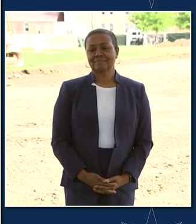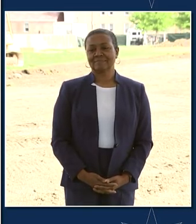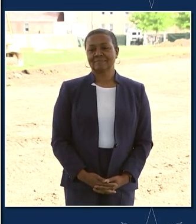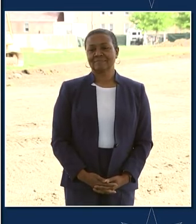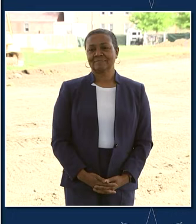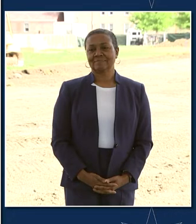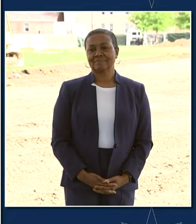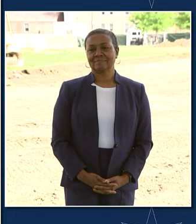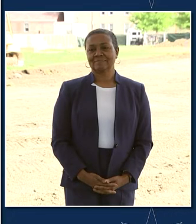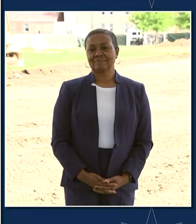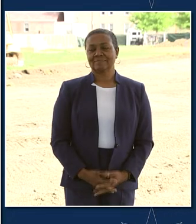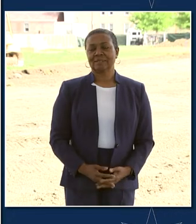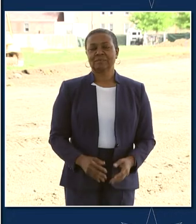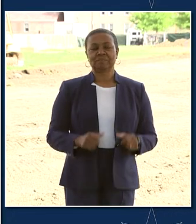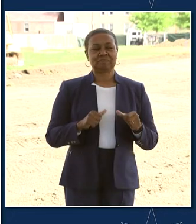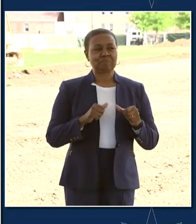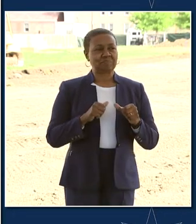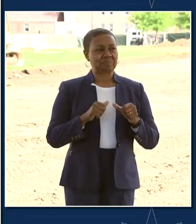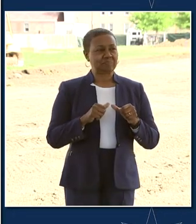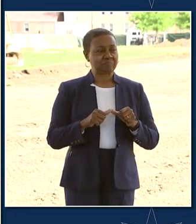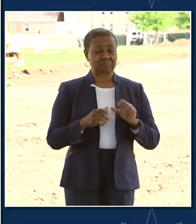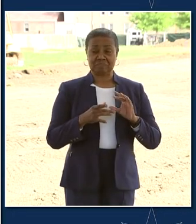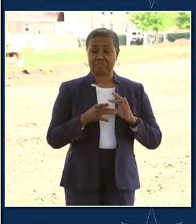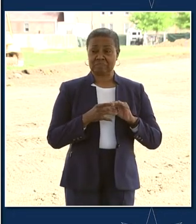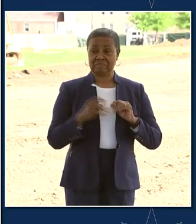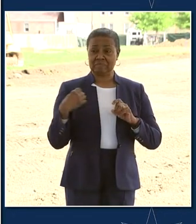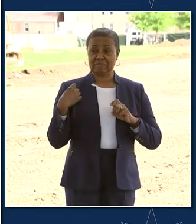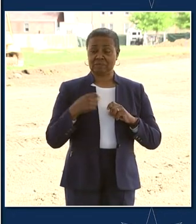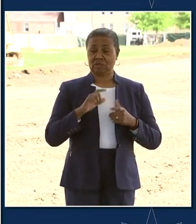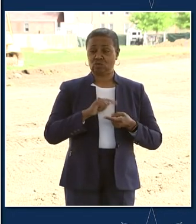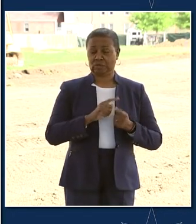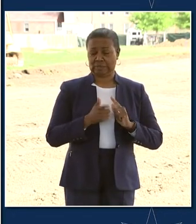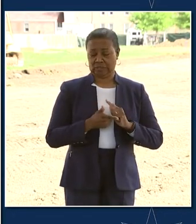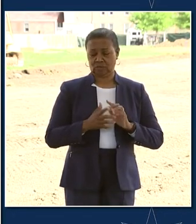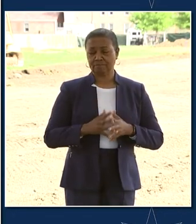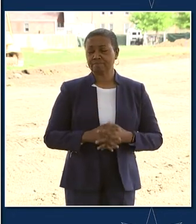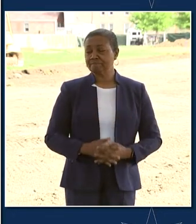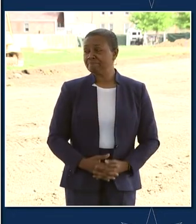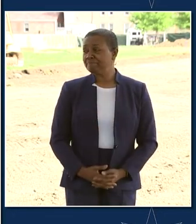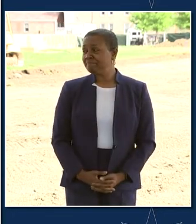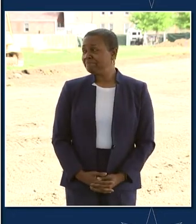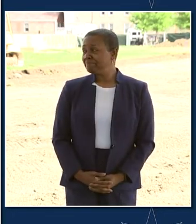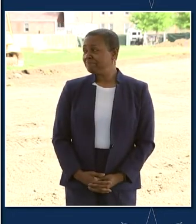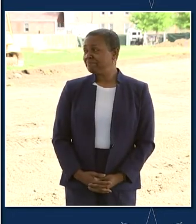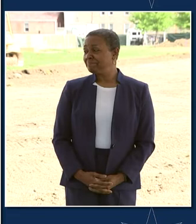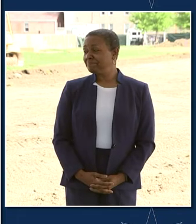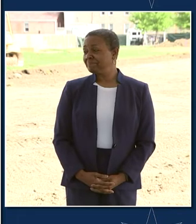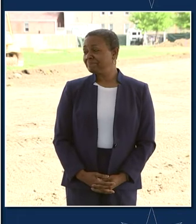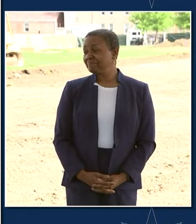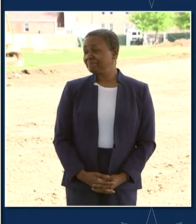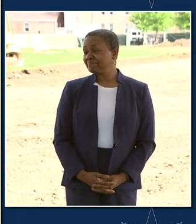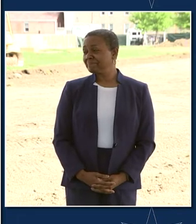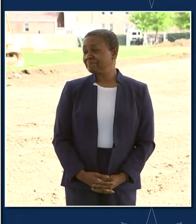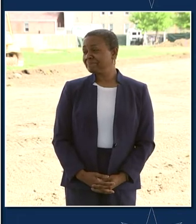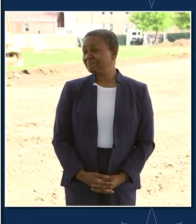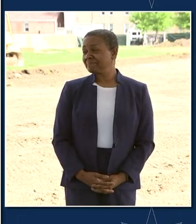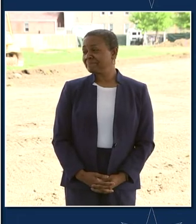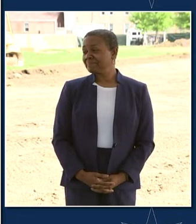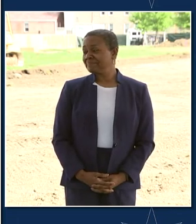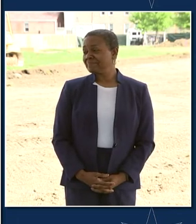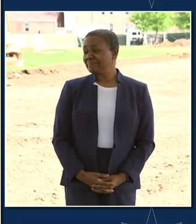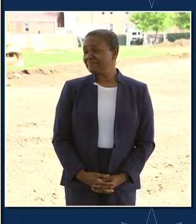Este será un lugar donde todas las personas, jóvenes y mayores,